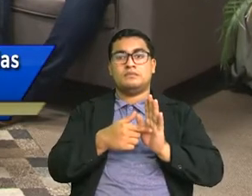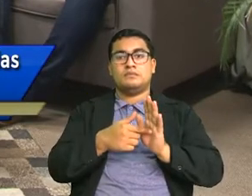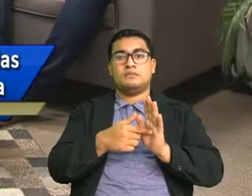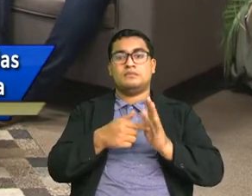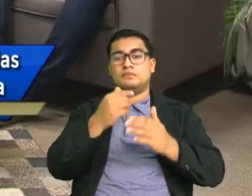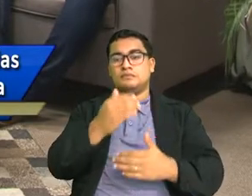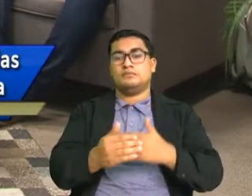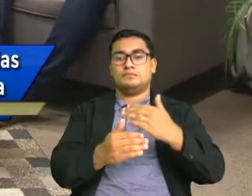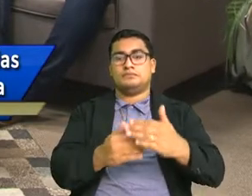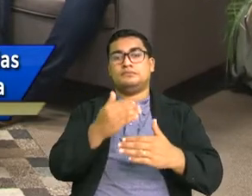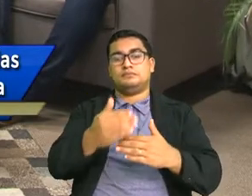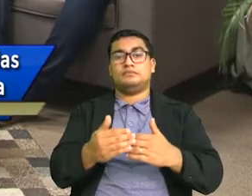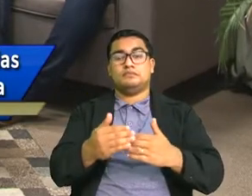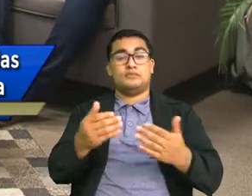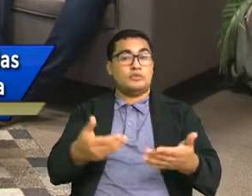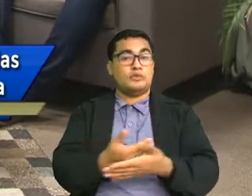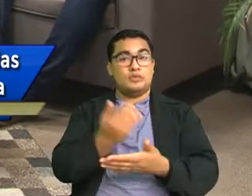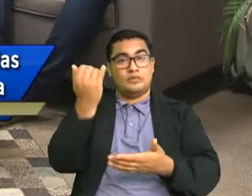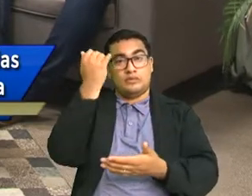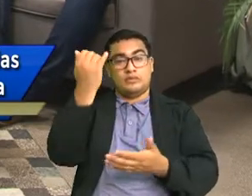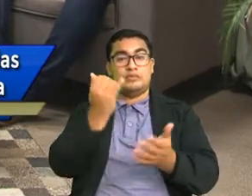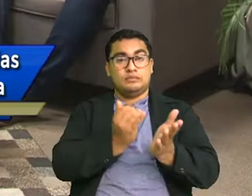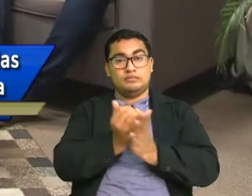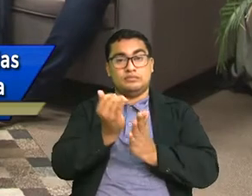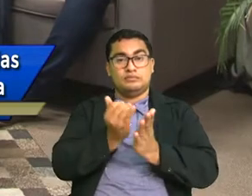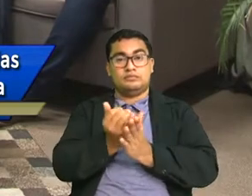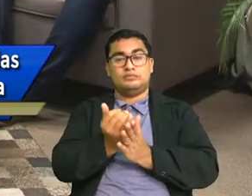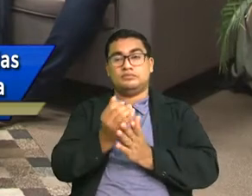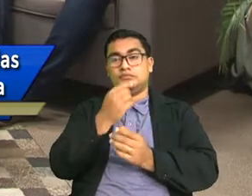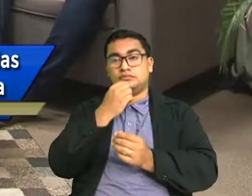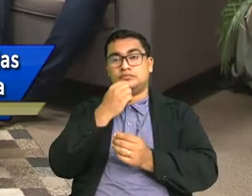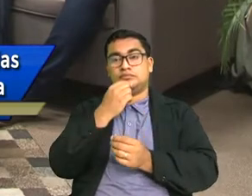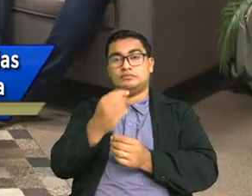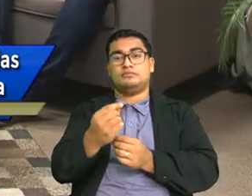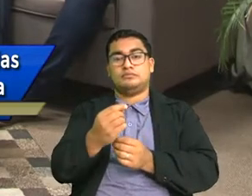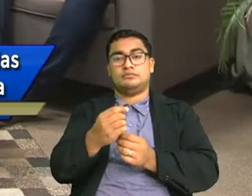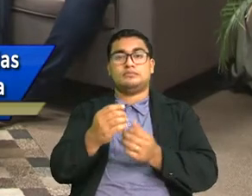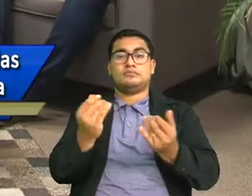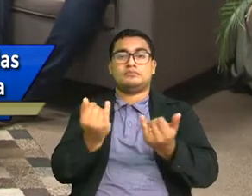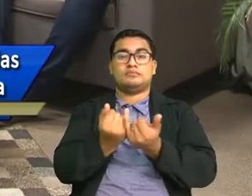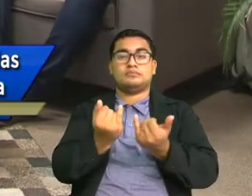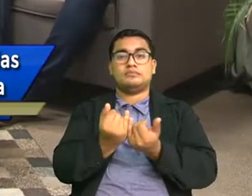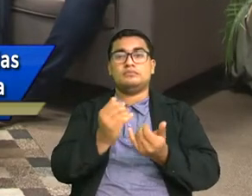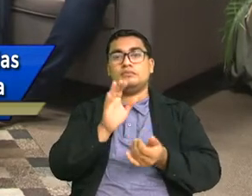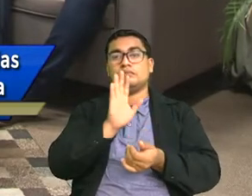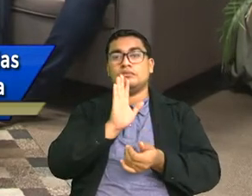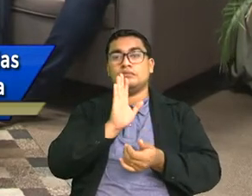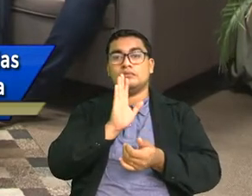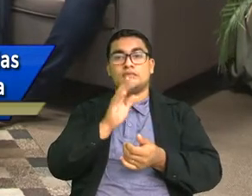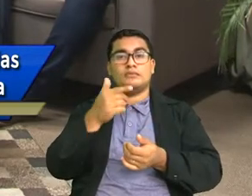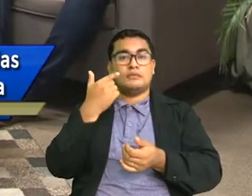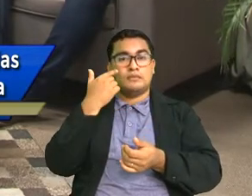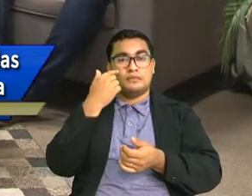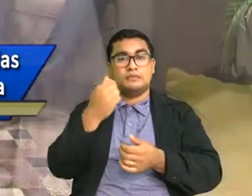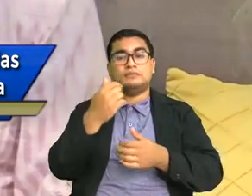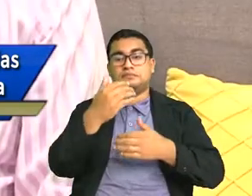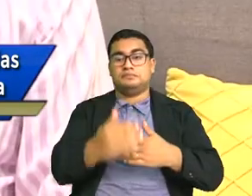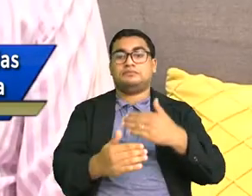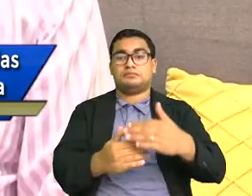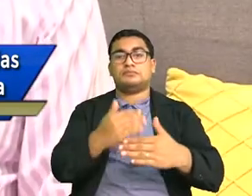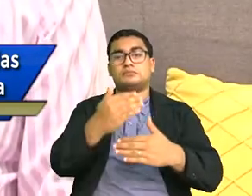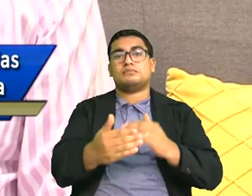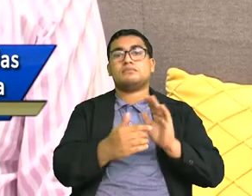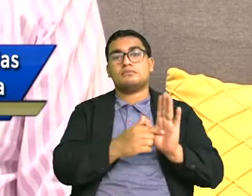procesos de tecnología dura tecnología física que la tocamos estamos hablando de conocimiento estamos hablando de procesos por